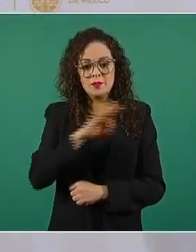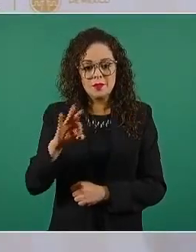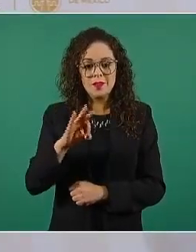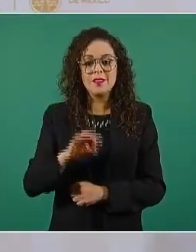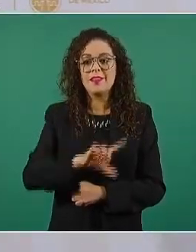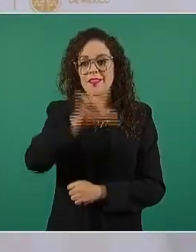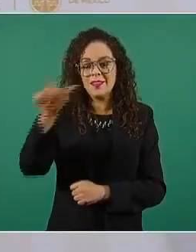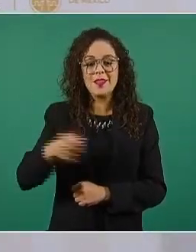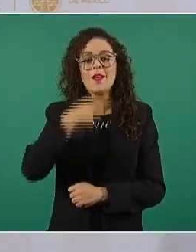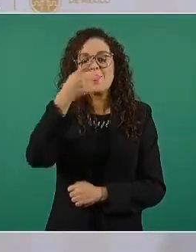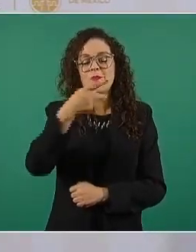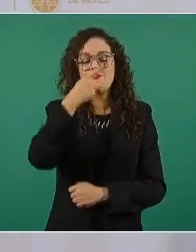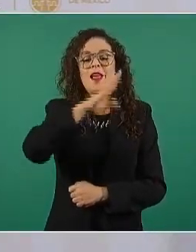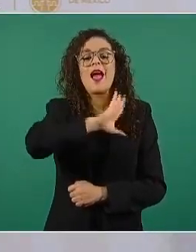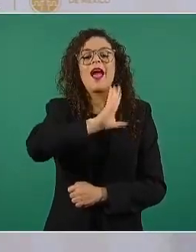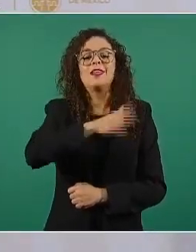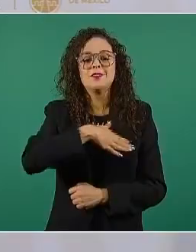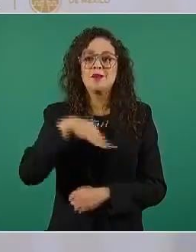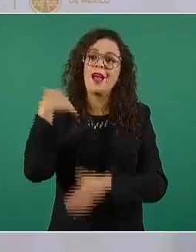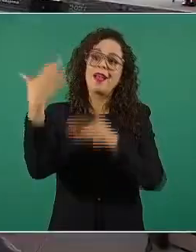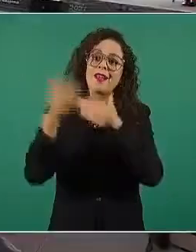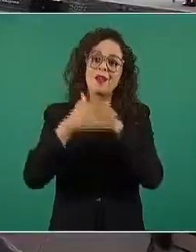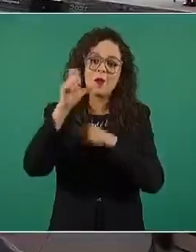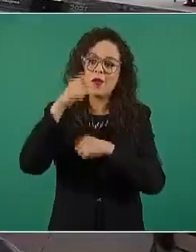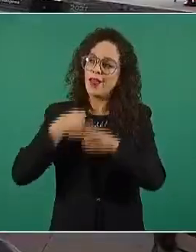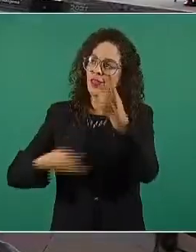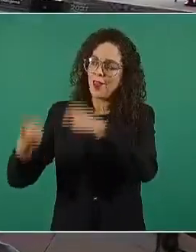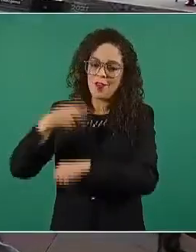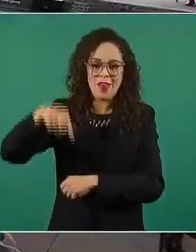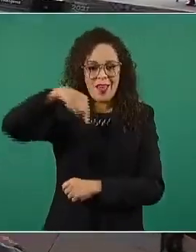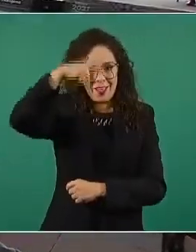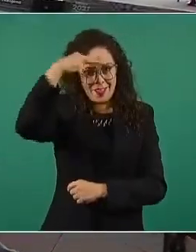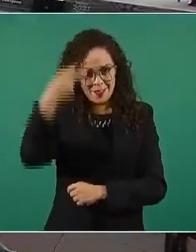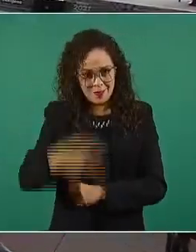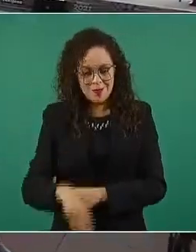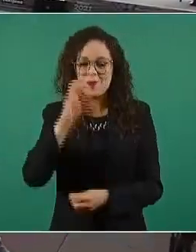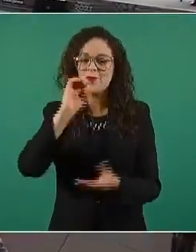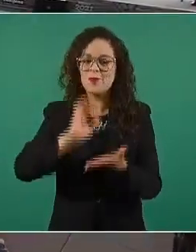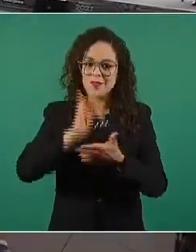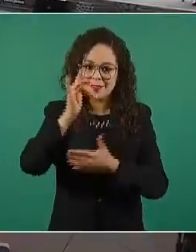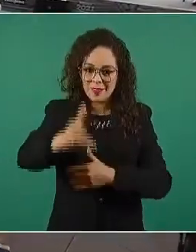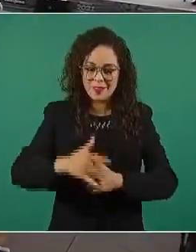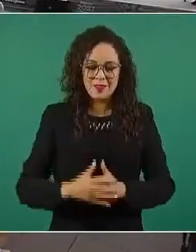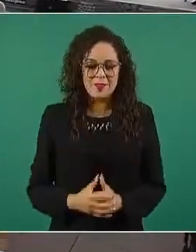español muy fluido la próxima vez que venga. Muchas gracias.